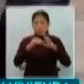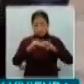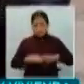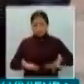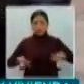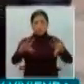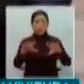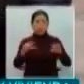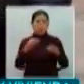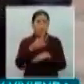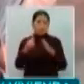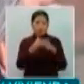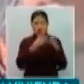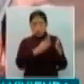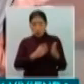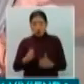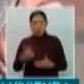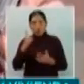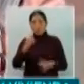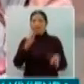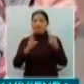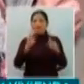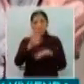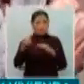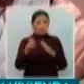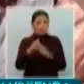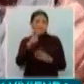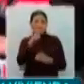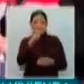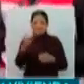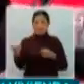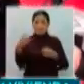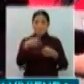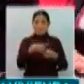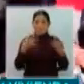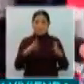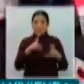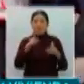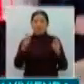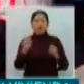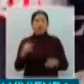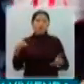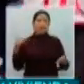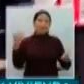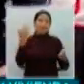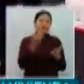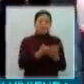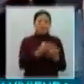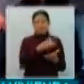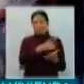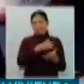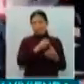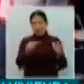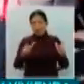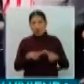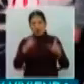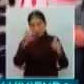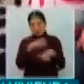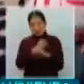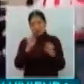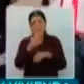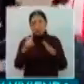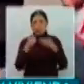logística que permita que las personas que han participado puedan llegar al lugar para poder obtener la